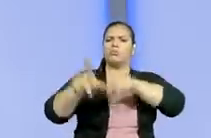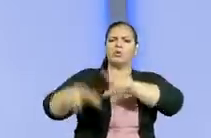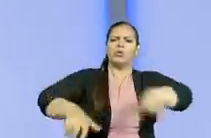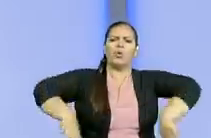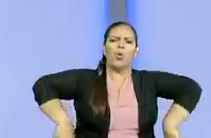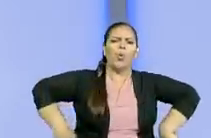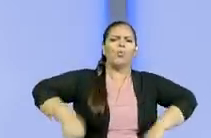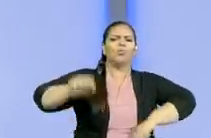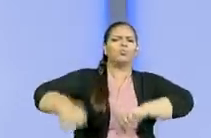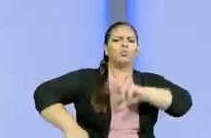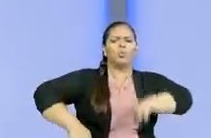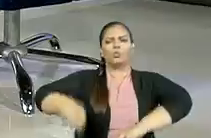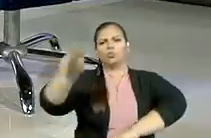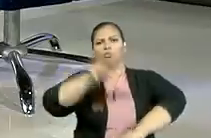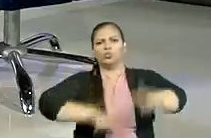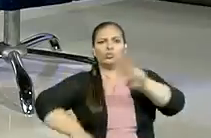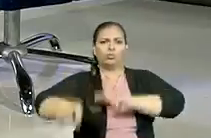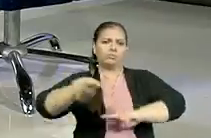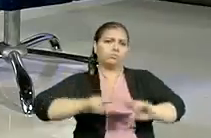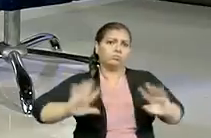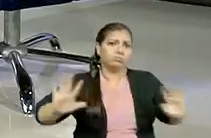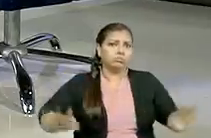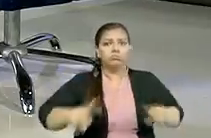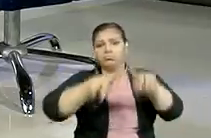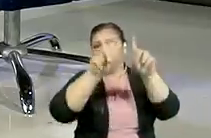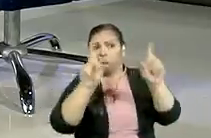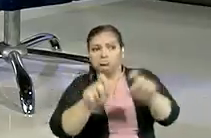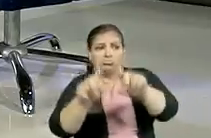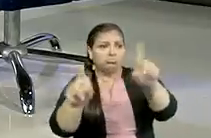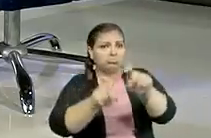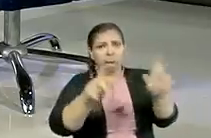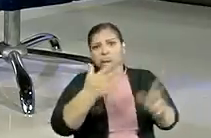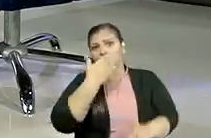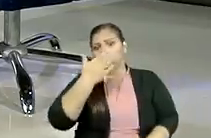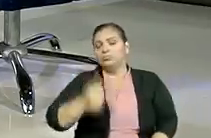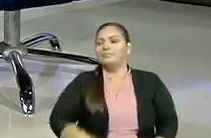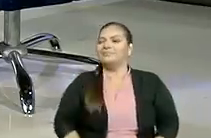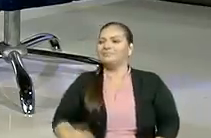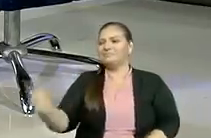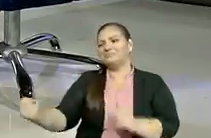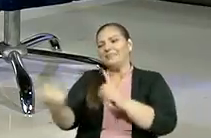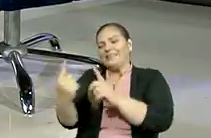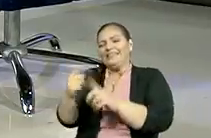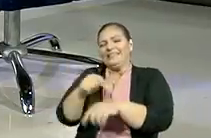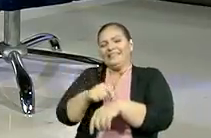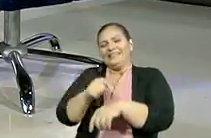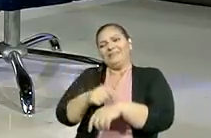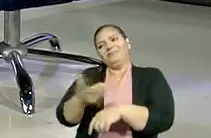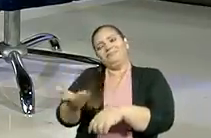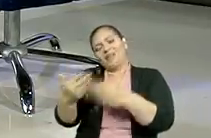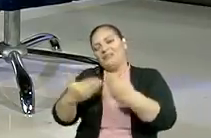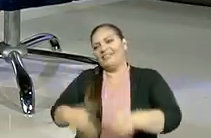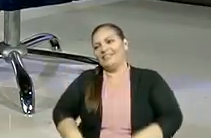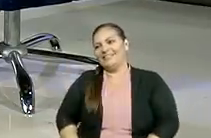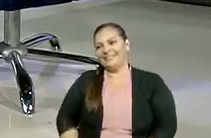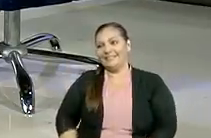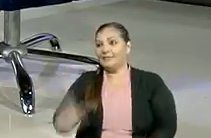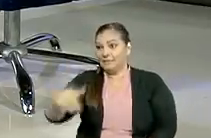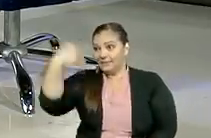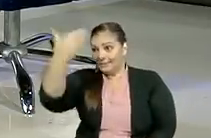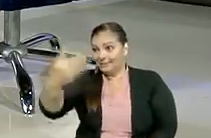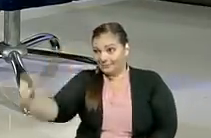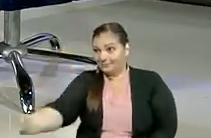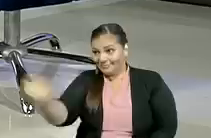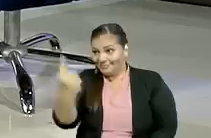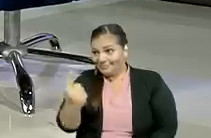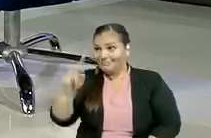actuaron como corifeos del poder absolutista de turno. El tiempo de la entrevista ha concluido, quiero agradecerle y comprometerlo para que nos vuelva a acompañar en